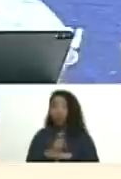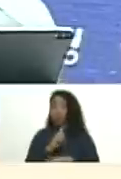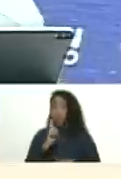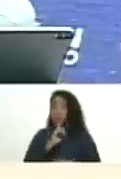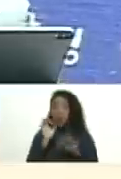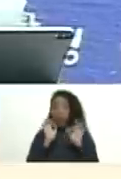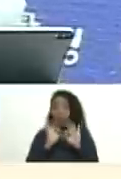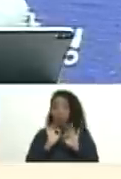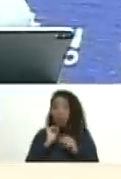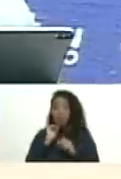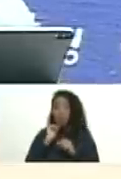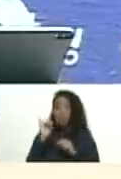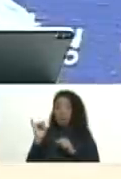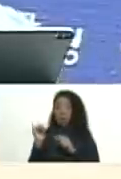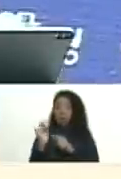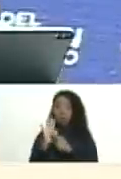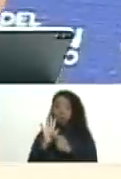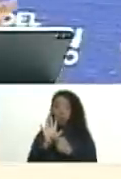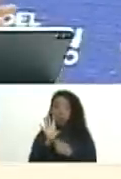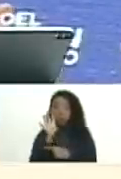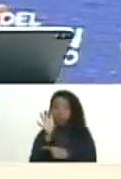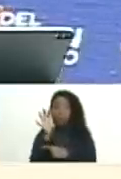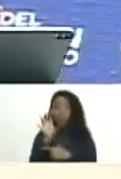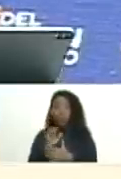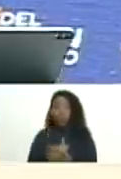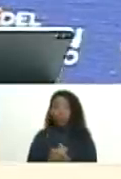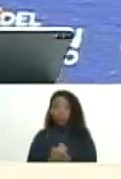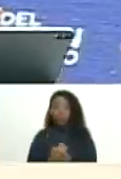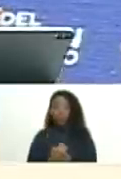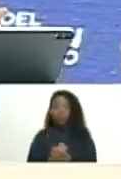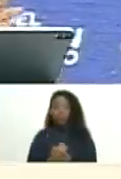la denuncia, mira, mapeada,